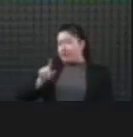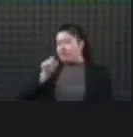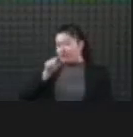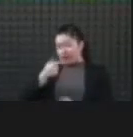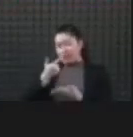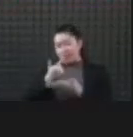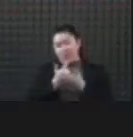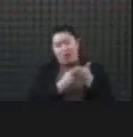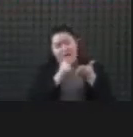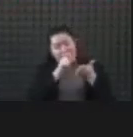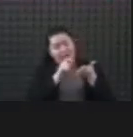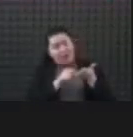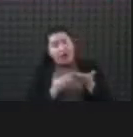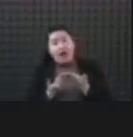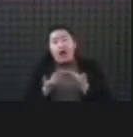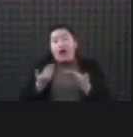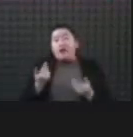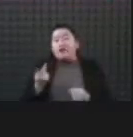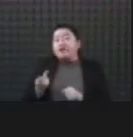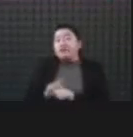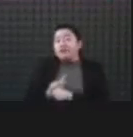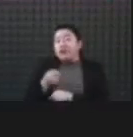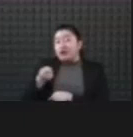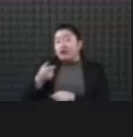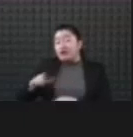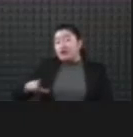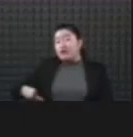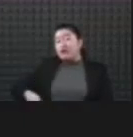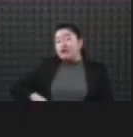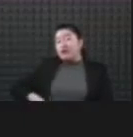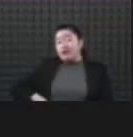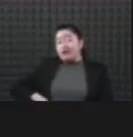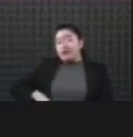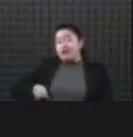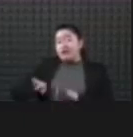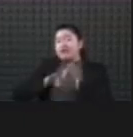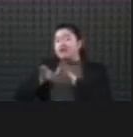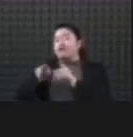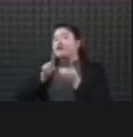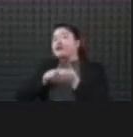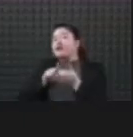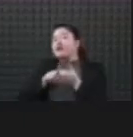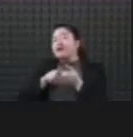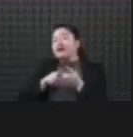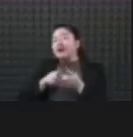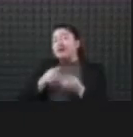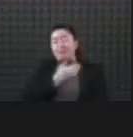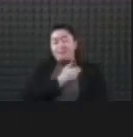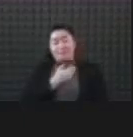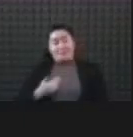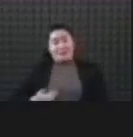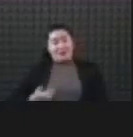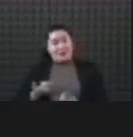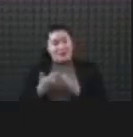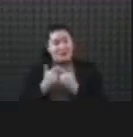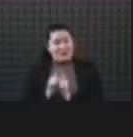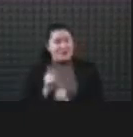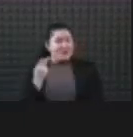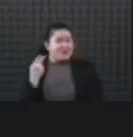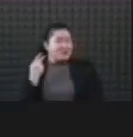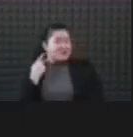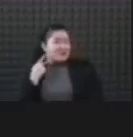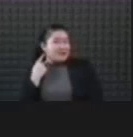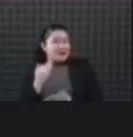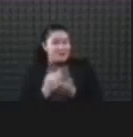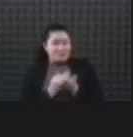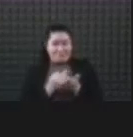momento presidente nacional de morena después de la ciudad y muchos estábamos espiados de hace